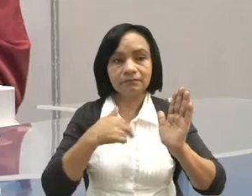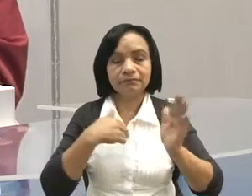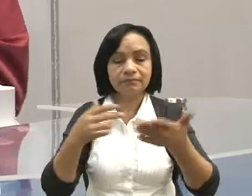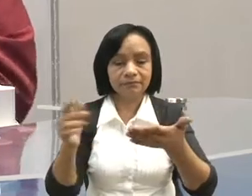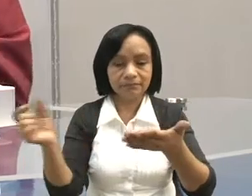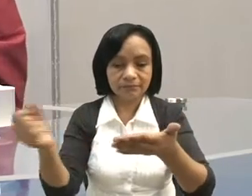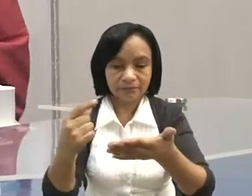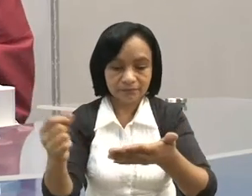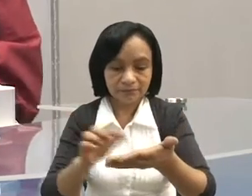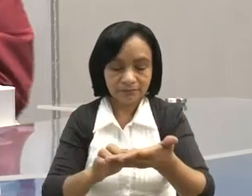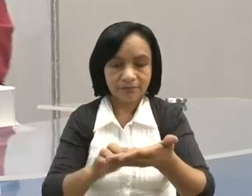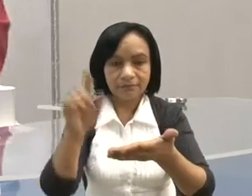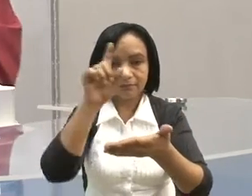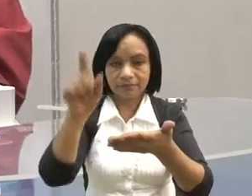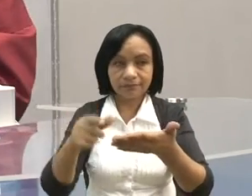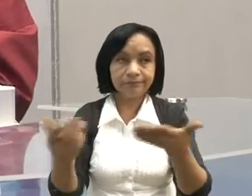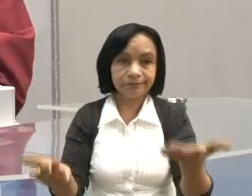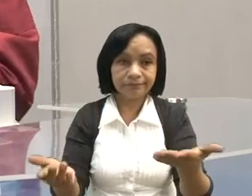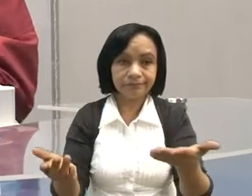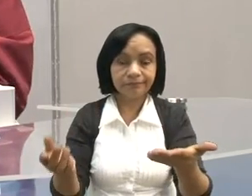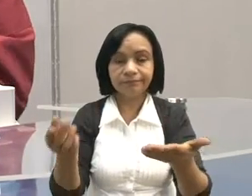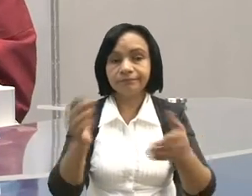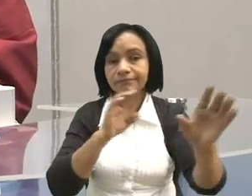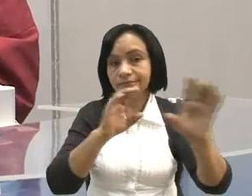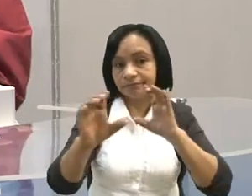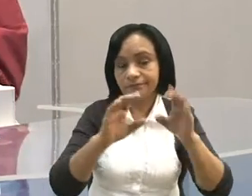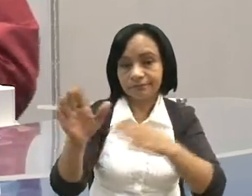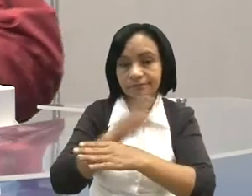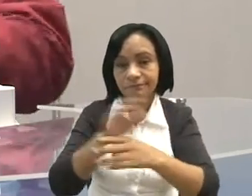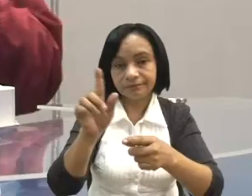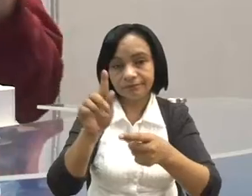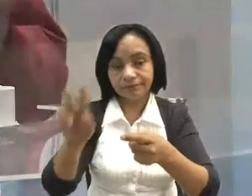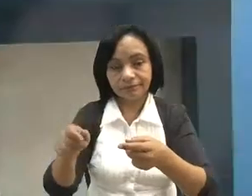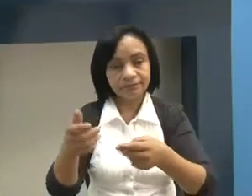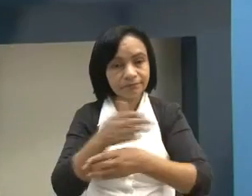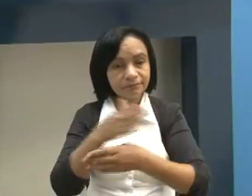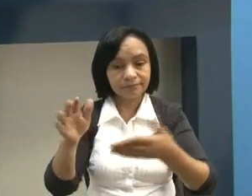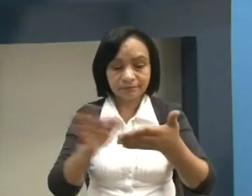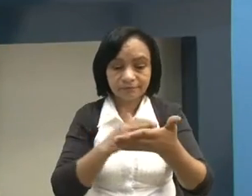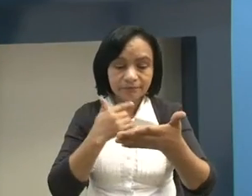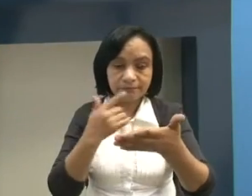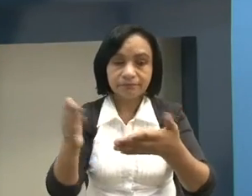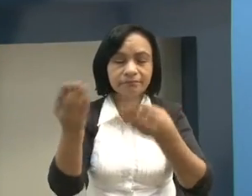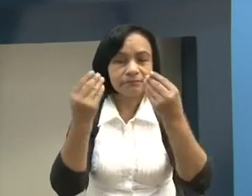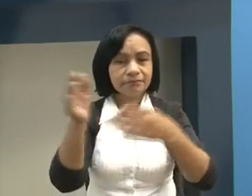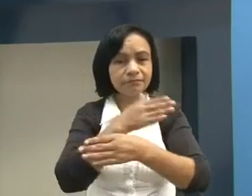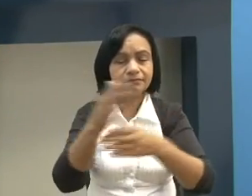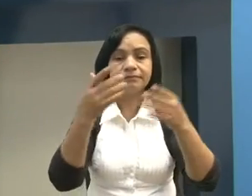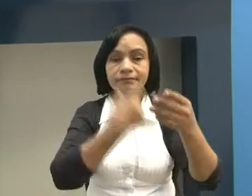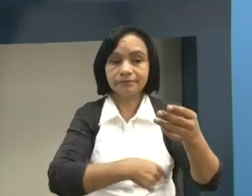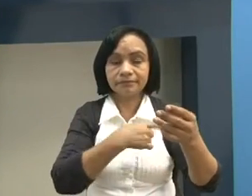sociales, del internet, de los medios de comunicación. Hay un montón de factores que no solamente es la escuela